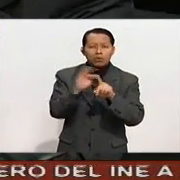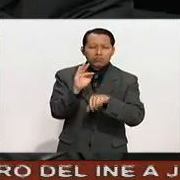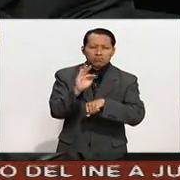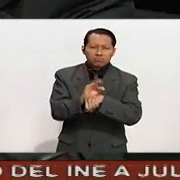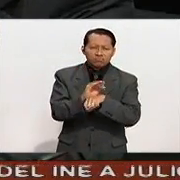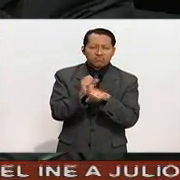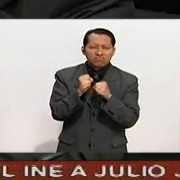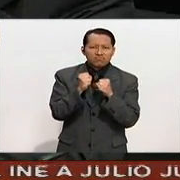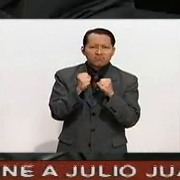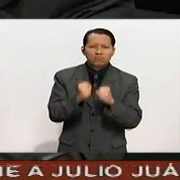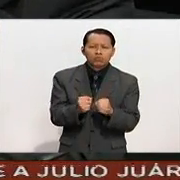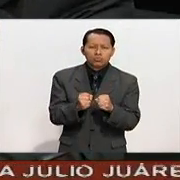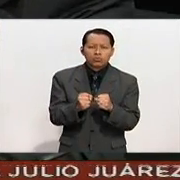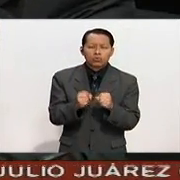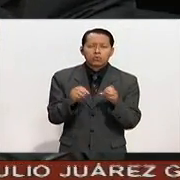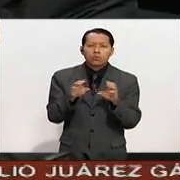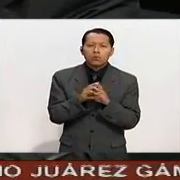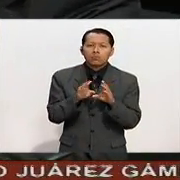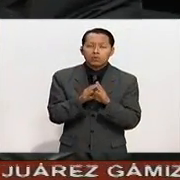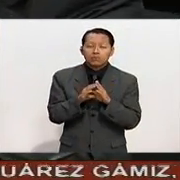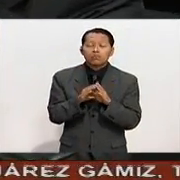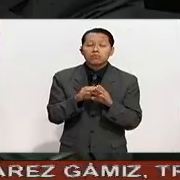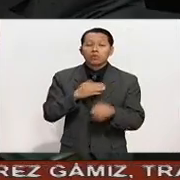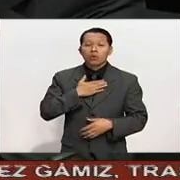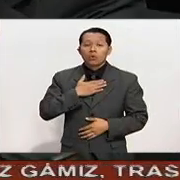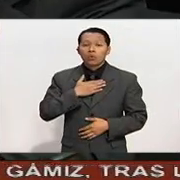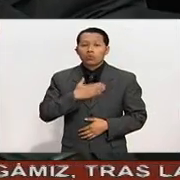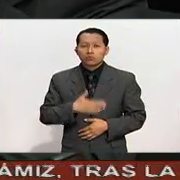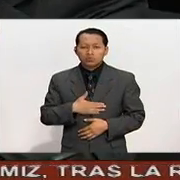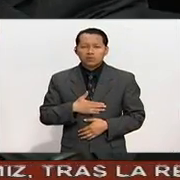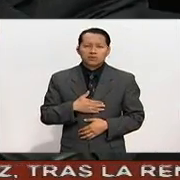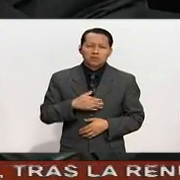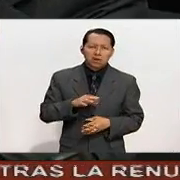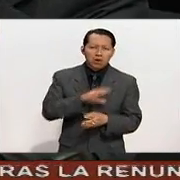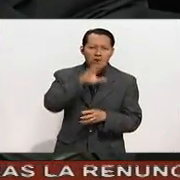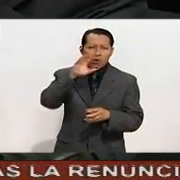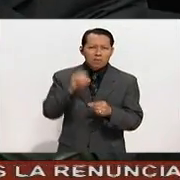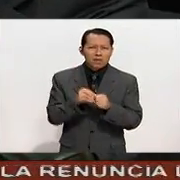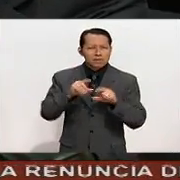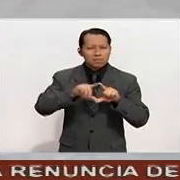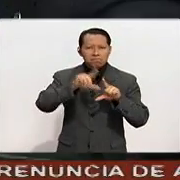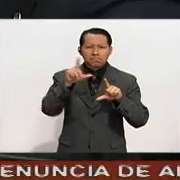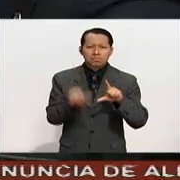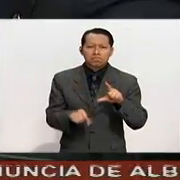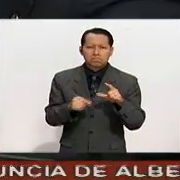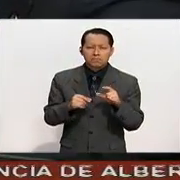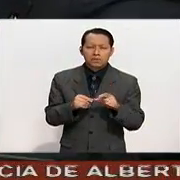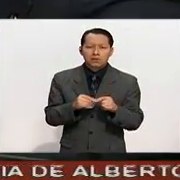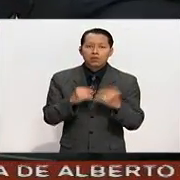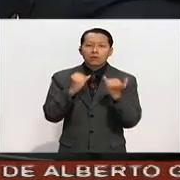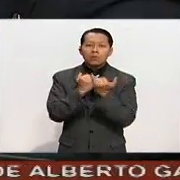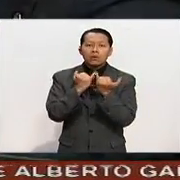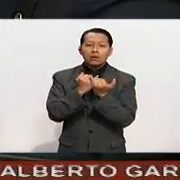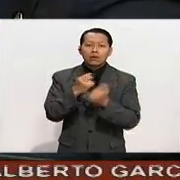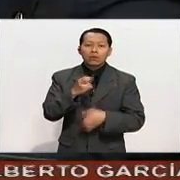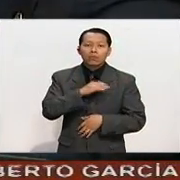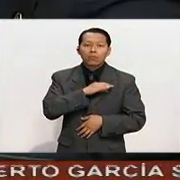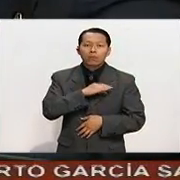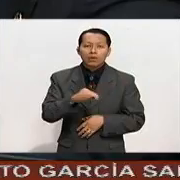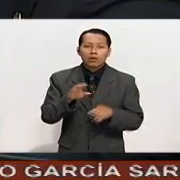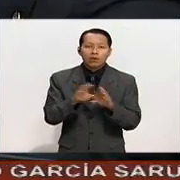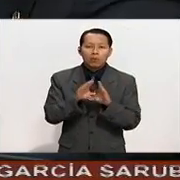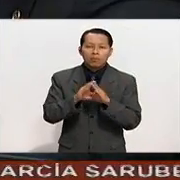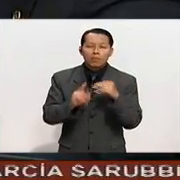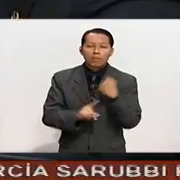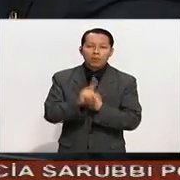fortalecer la procuración e impartición de justicia en todo el país. No tengo duda que caminaremos con